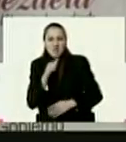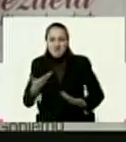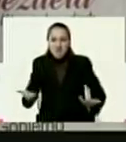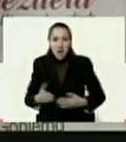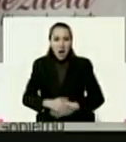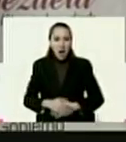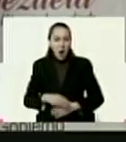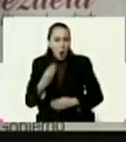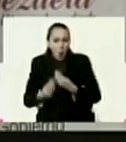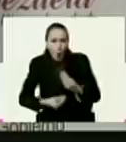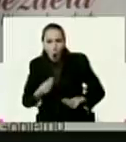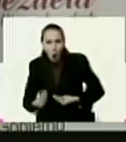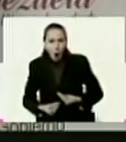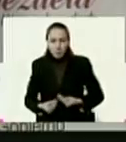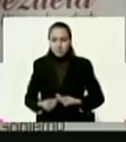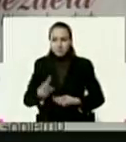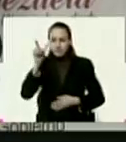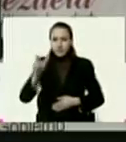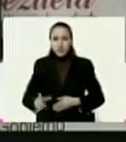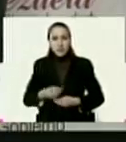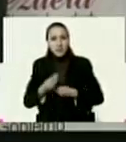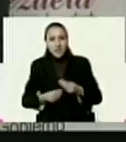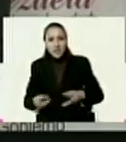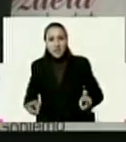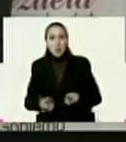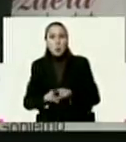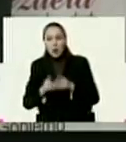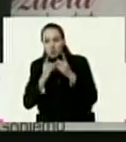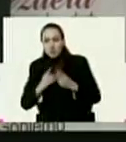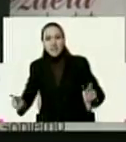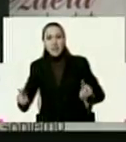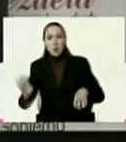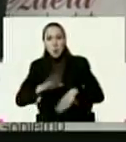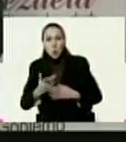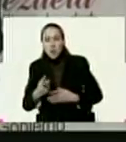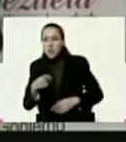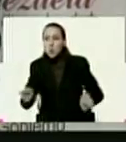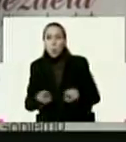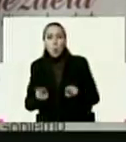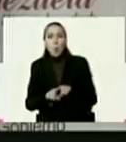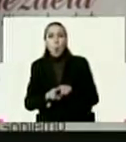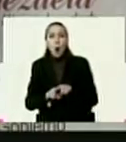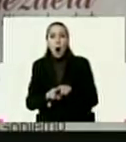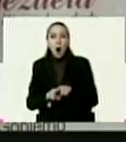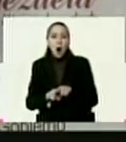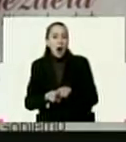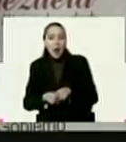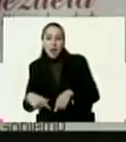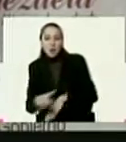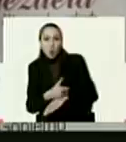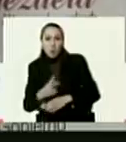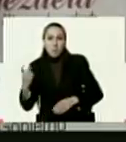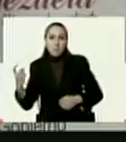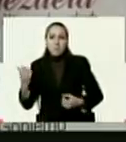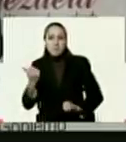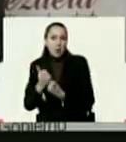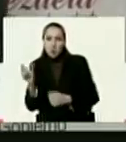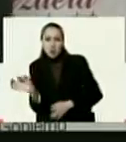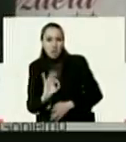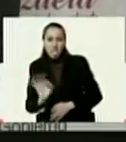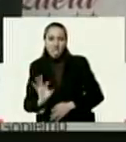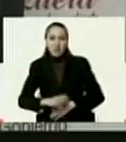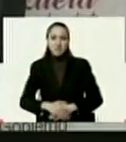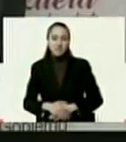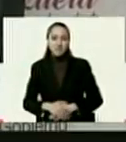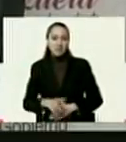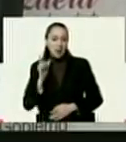tanto, nadie. Un verdadero dictador, si en verdad estuviera en manos del poder del Estado, no está. Pero como